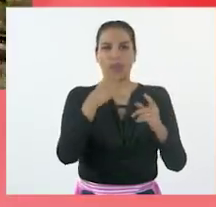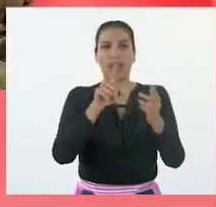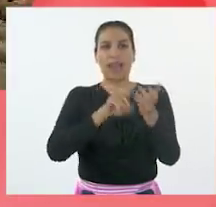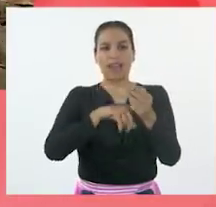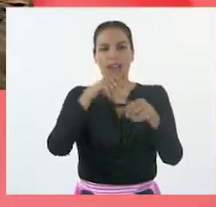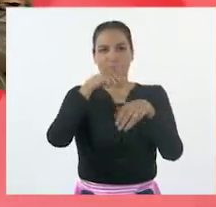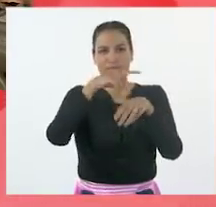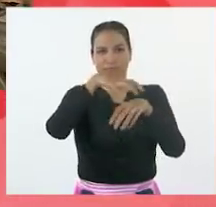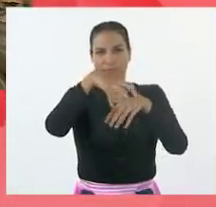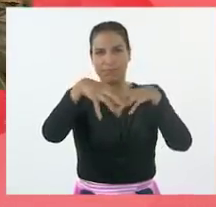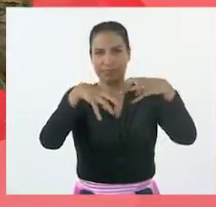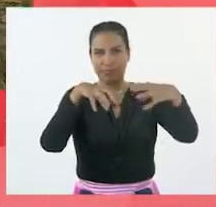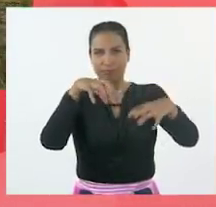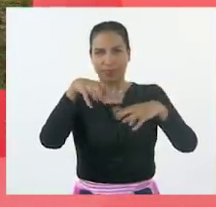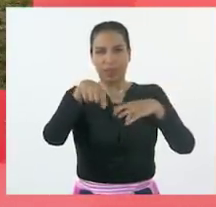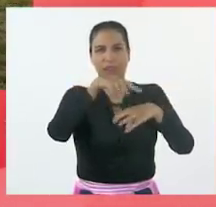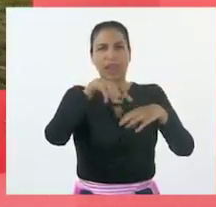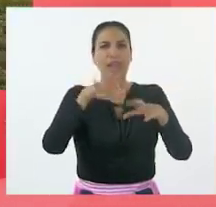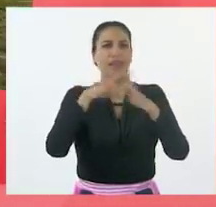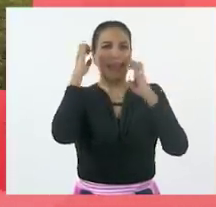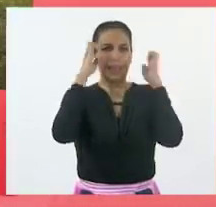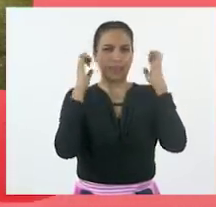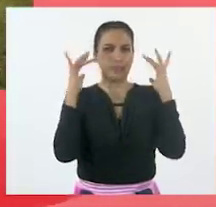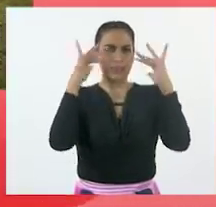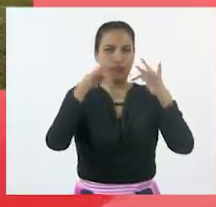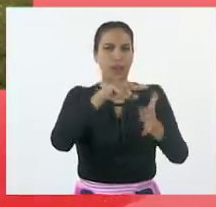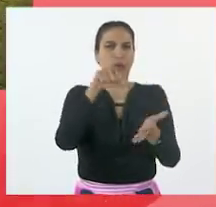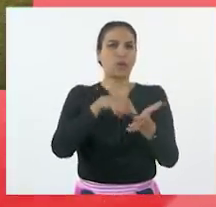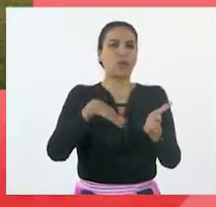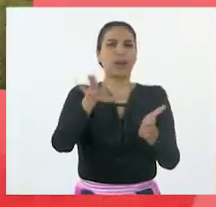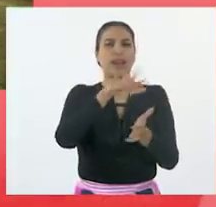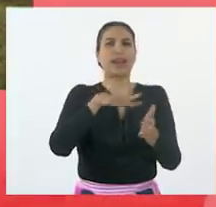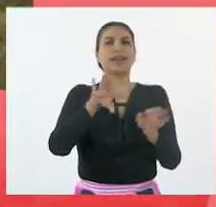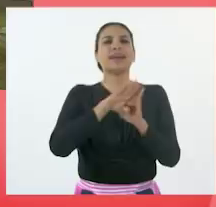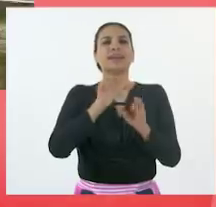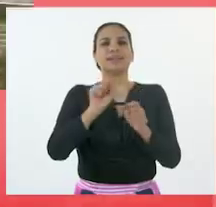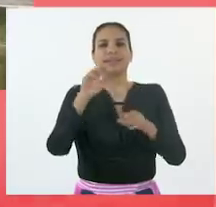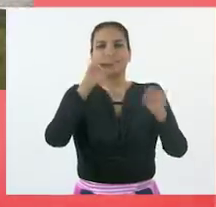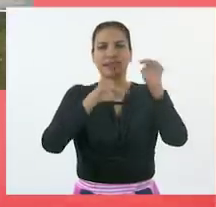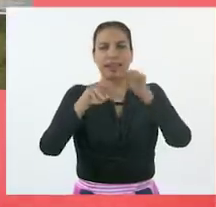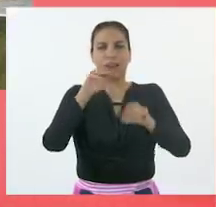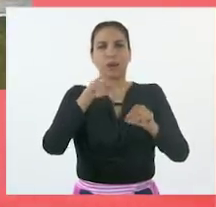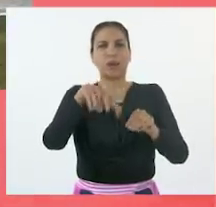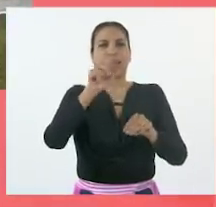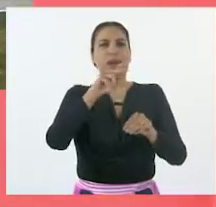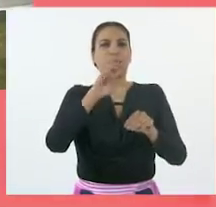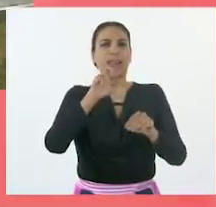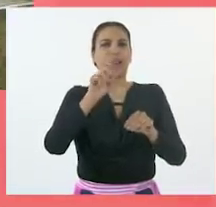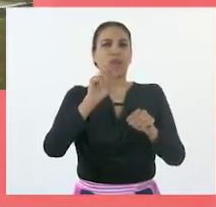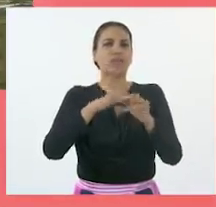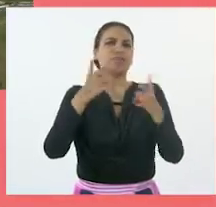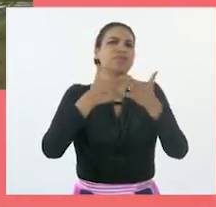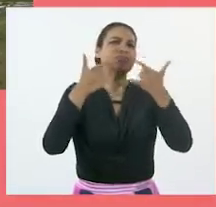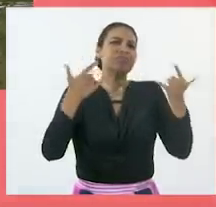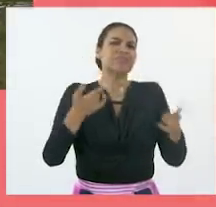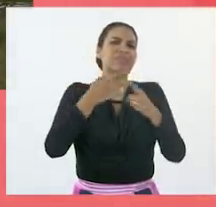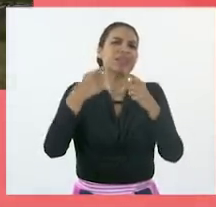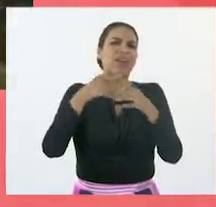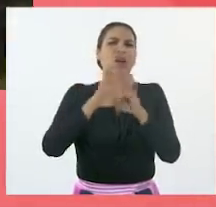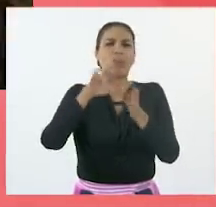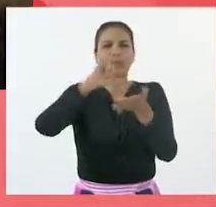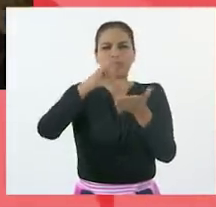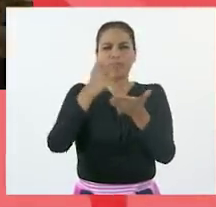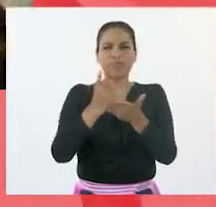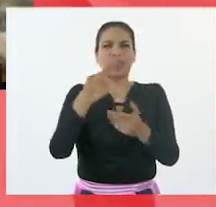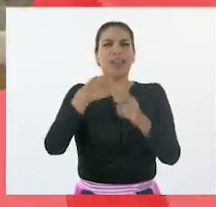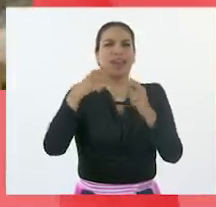formaciones rocosas. Hay excursiones al camino que nos lleva al Cerro Quebrado, en donde habitan leyendas de gnomos y hadas. La